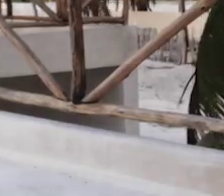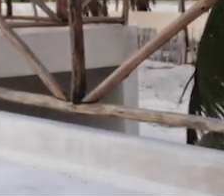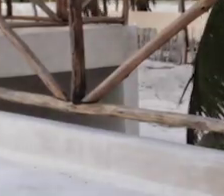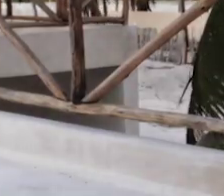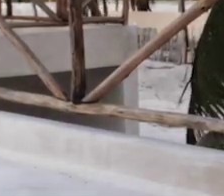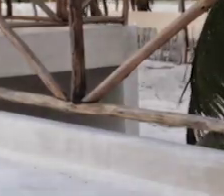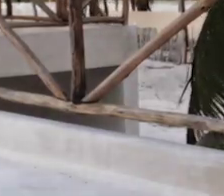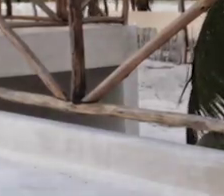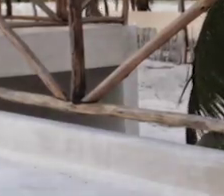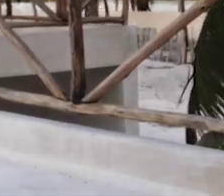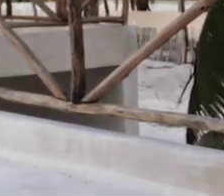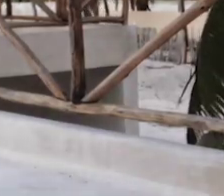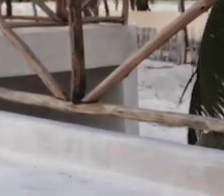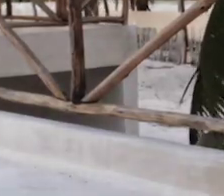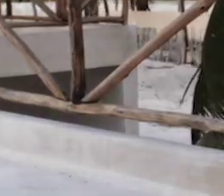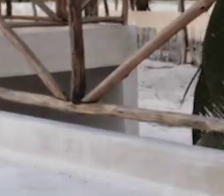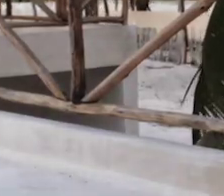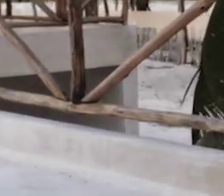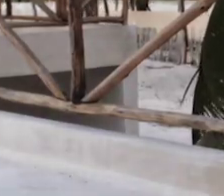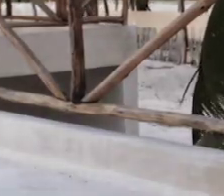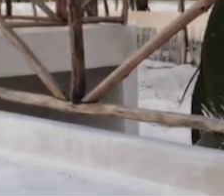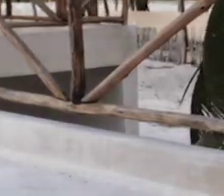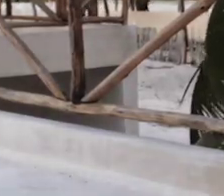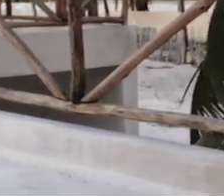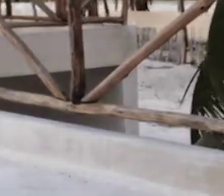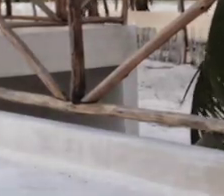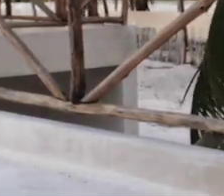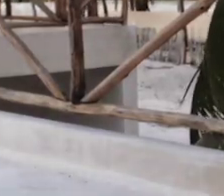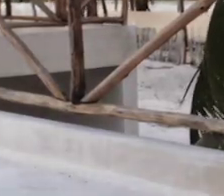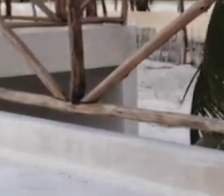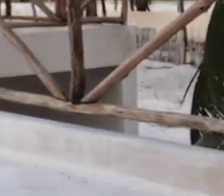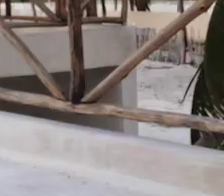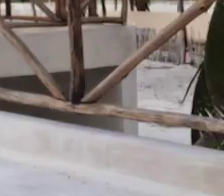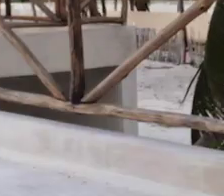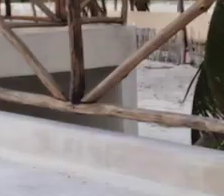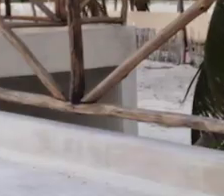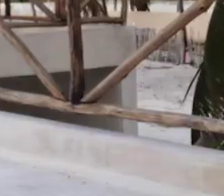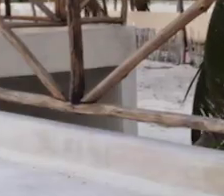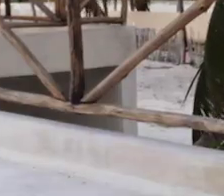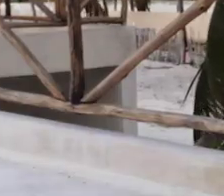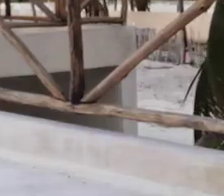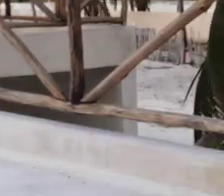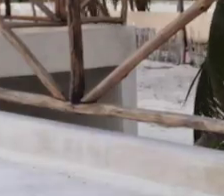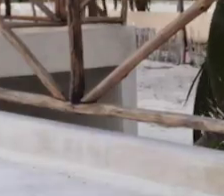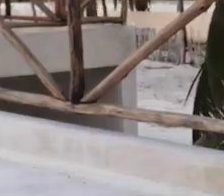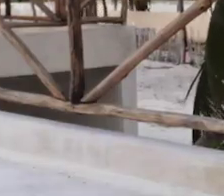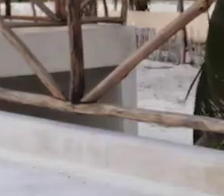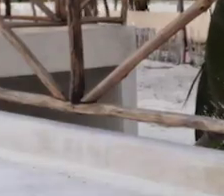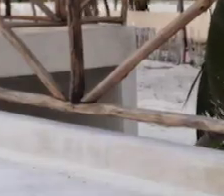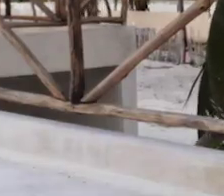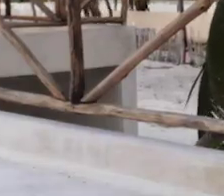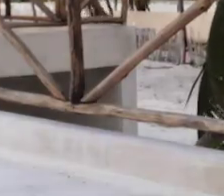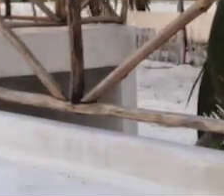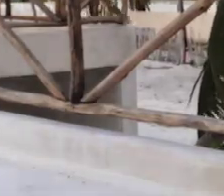dos, tres. Uno, dos, tres. Venga, amigos.